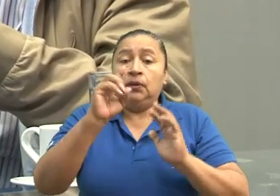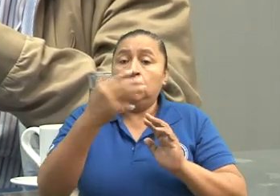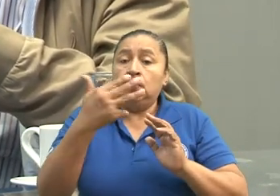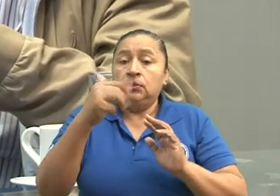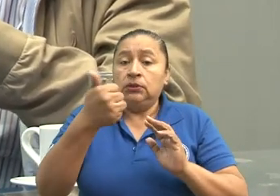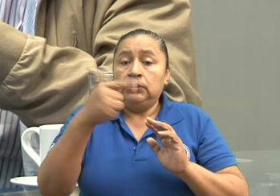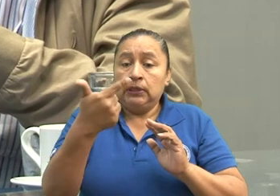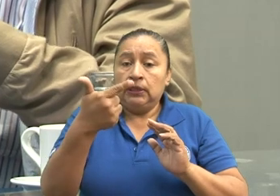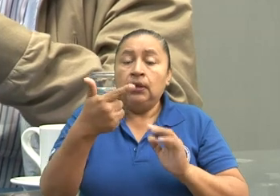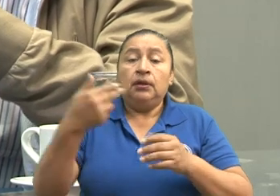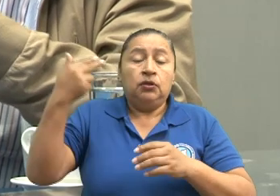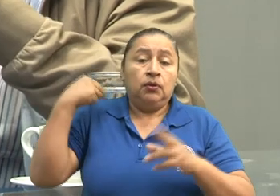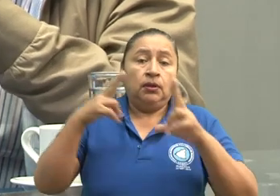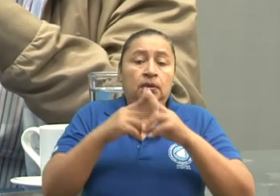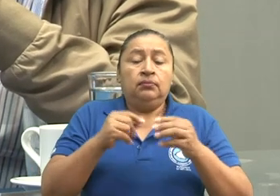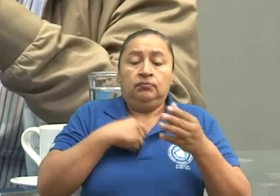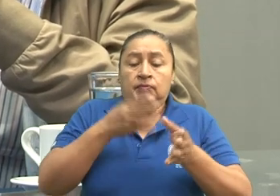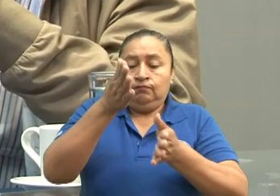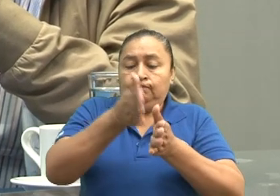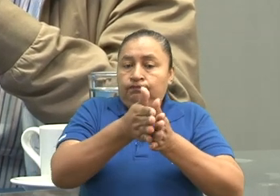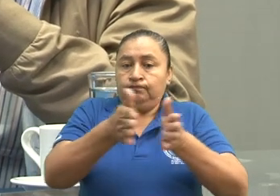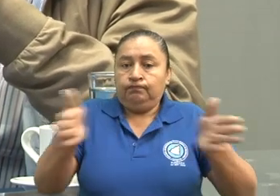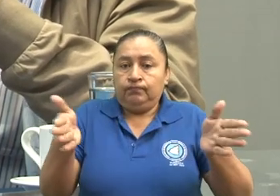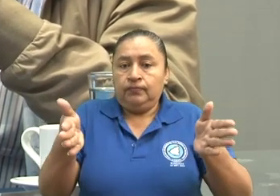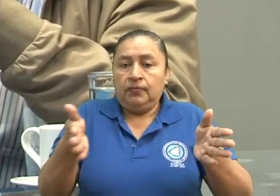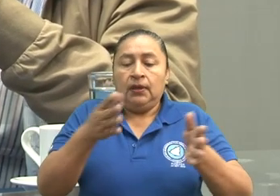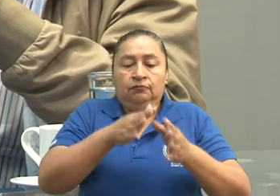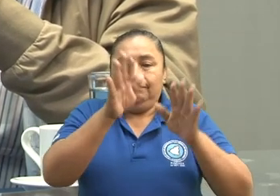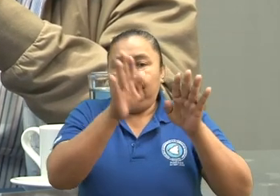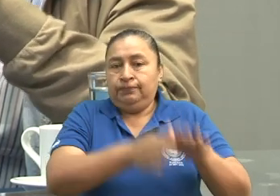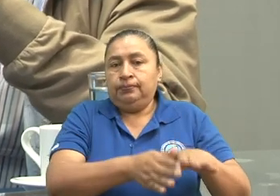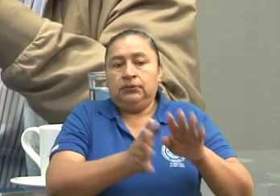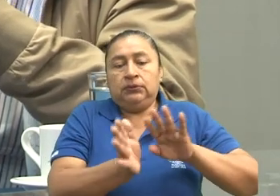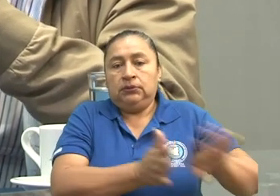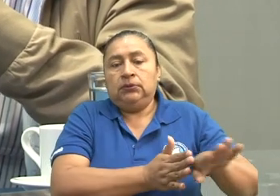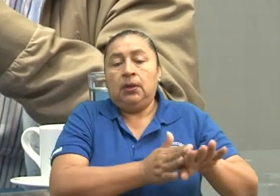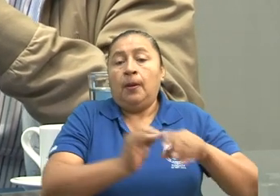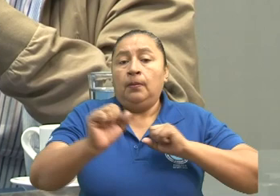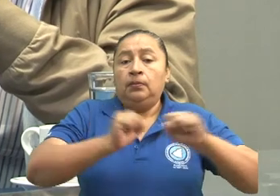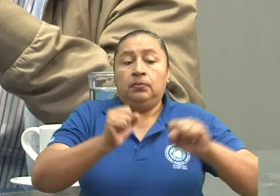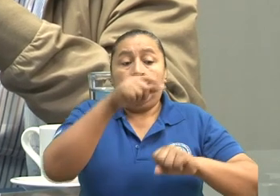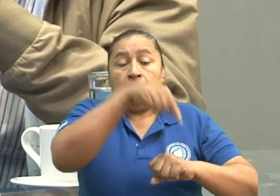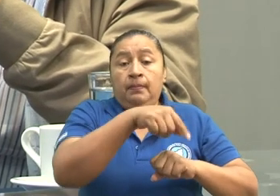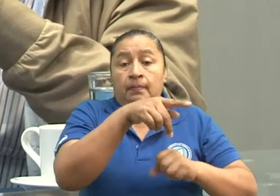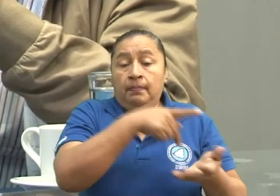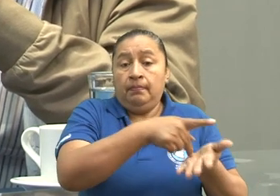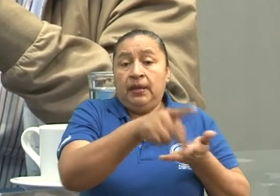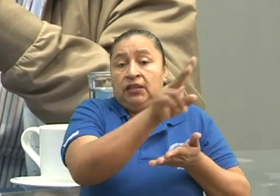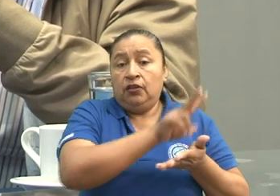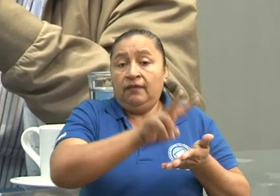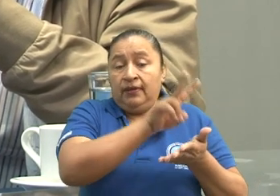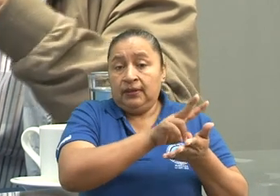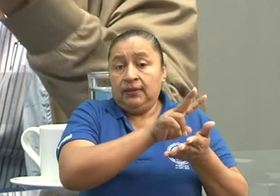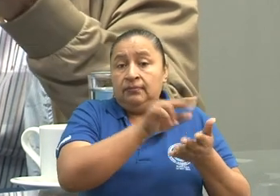1967, la historia de Nicaragua, es un parteaguas. Es el entierro de la posibilidad que tiene el Partido Conservador,